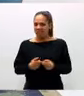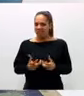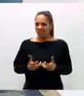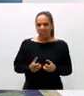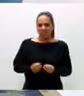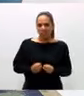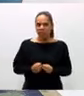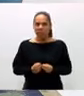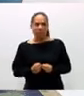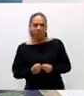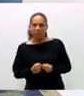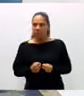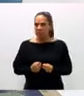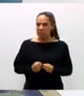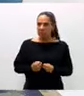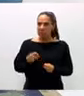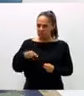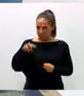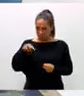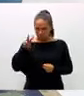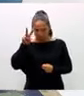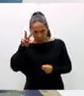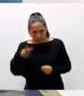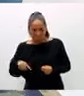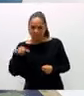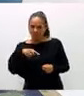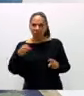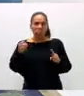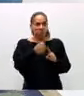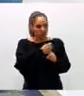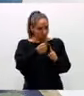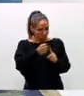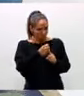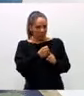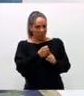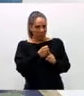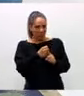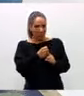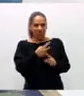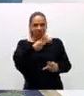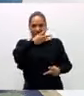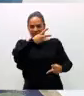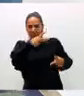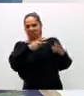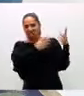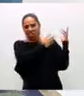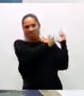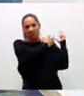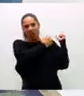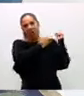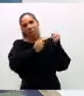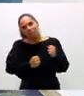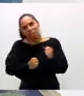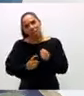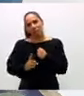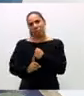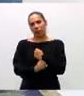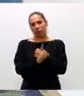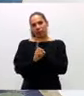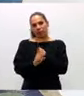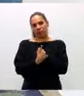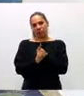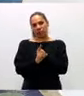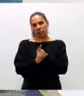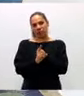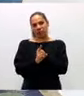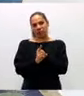se superponen y también los conflictos, también las situaciones de tensión, y entonces se va como alimentando,